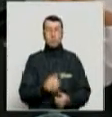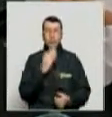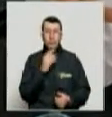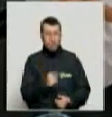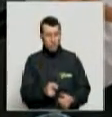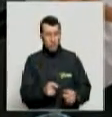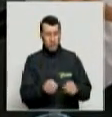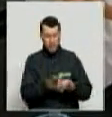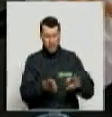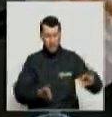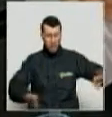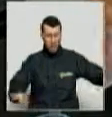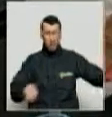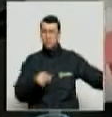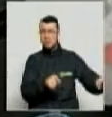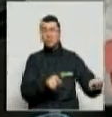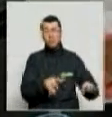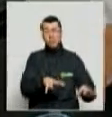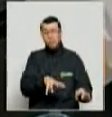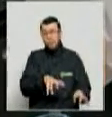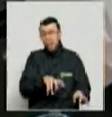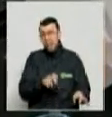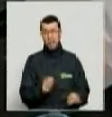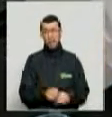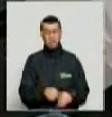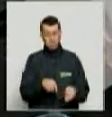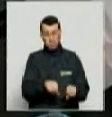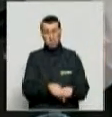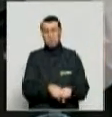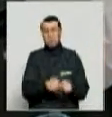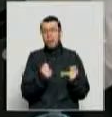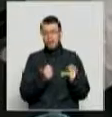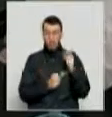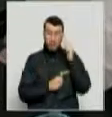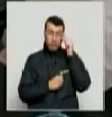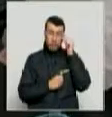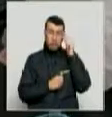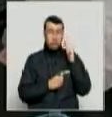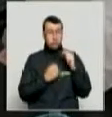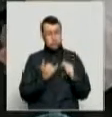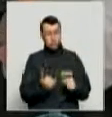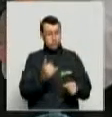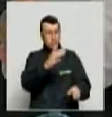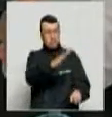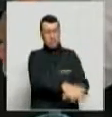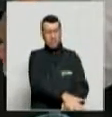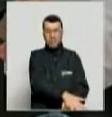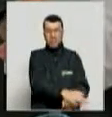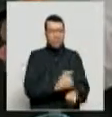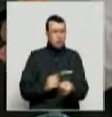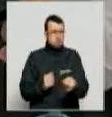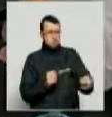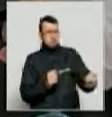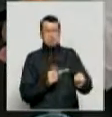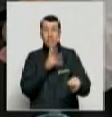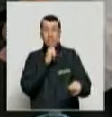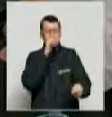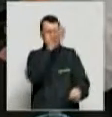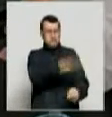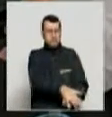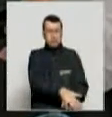es vieja, se ha deteriorado, está cerrada en la punta porque tiene